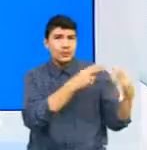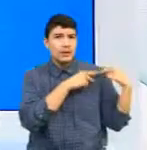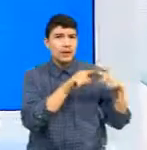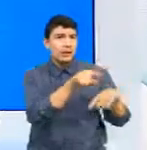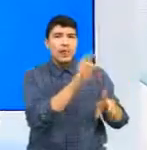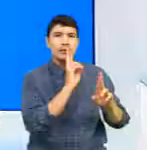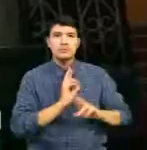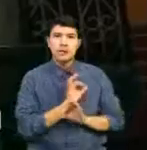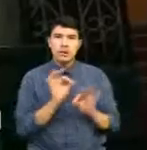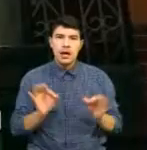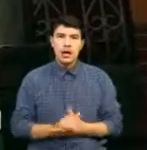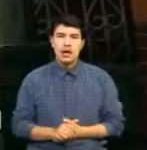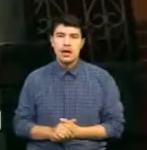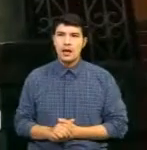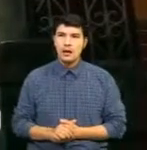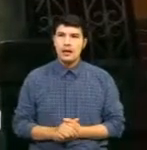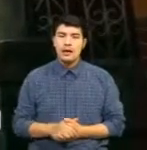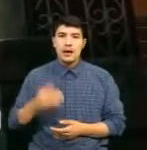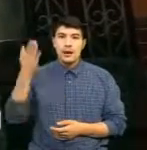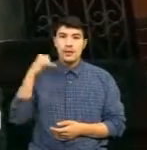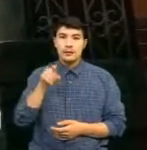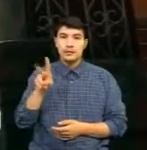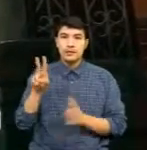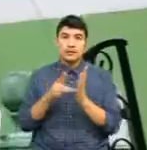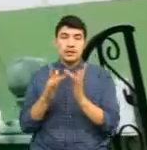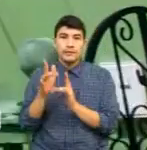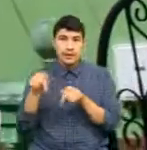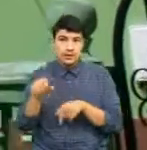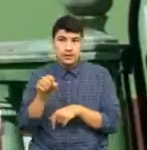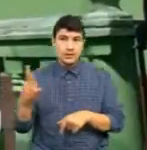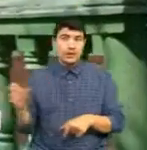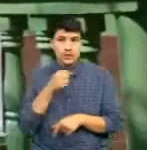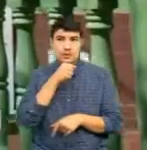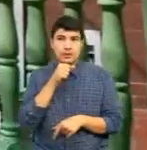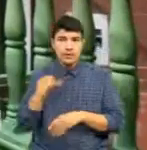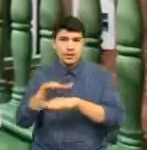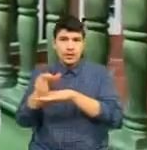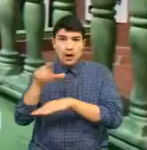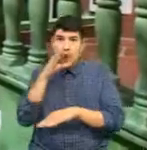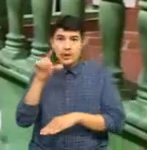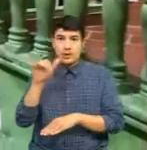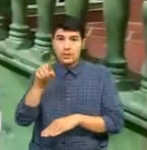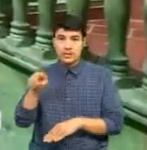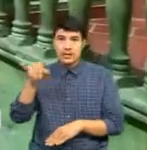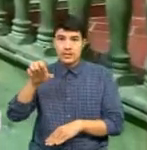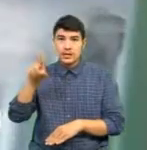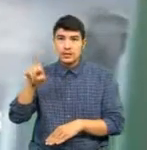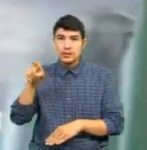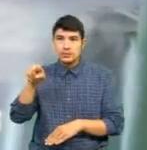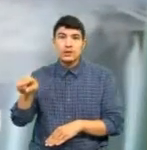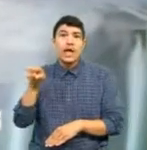respuesta el pasado 12 de abril oriente noticias atendió el llamado de luis jesús duarte quien denunció